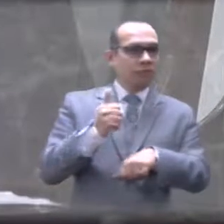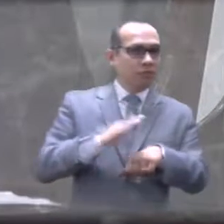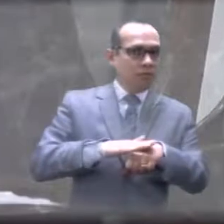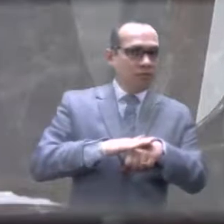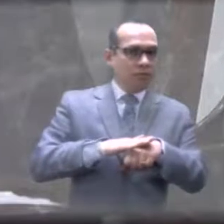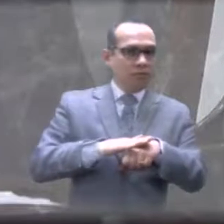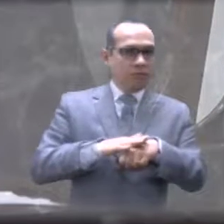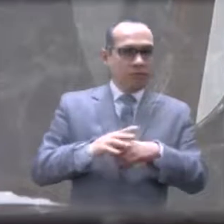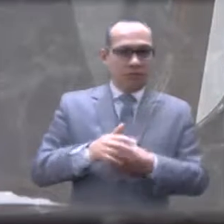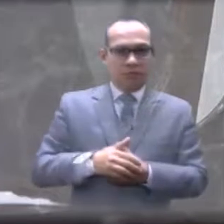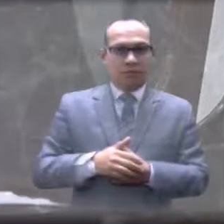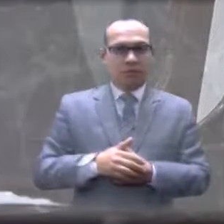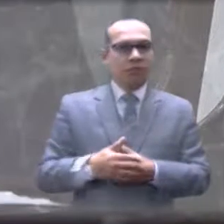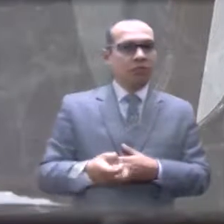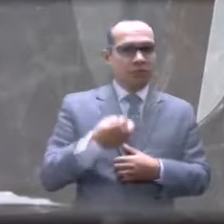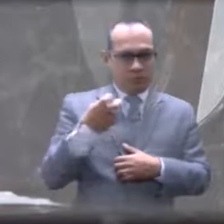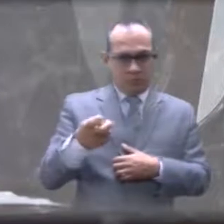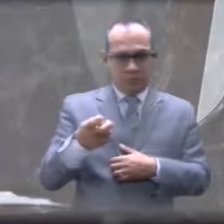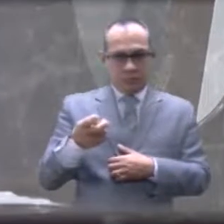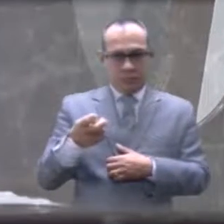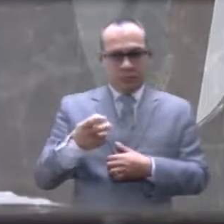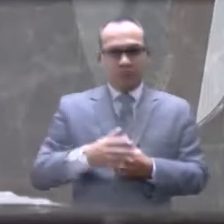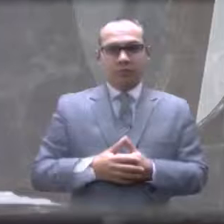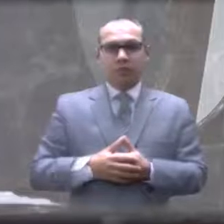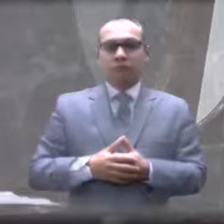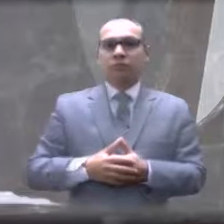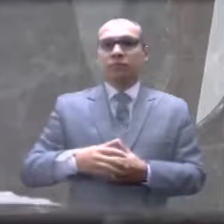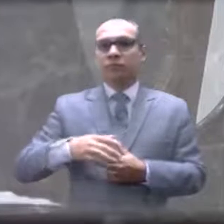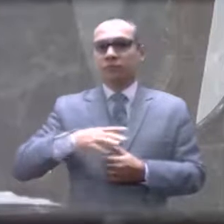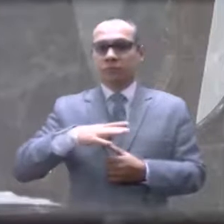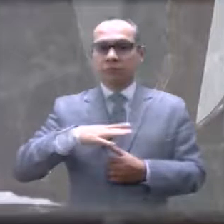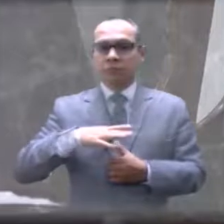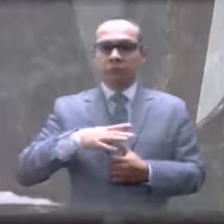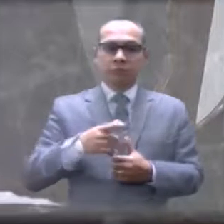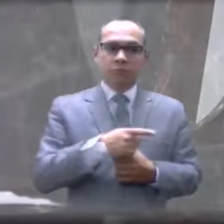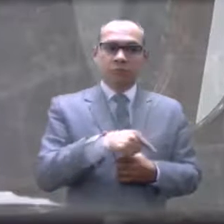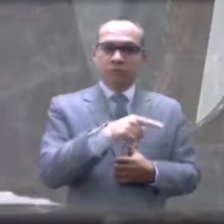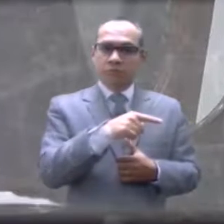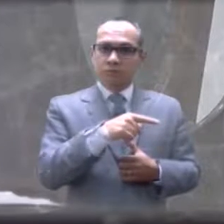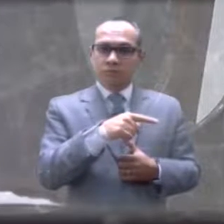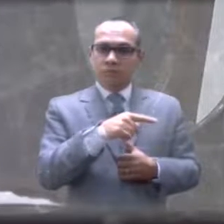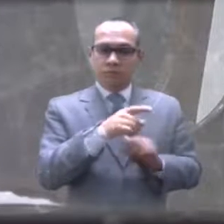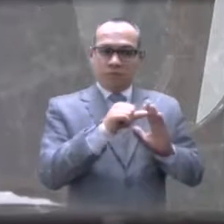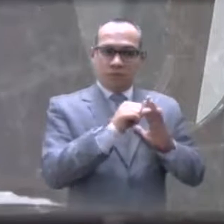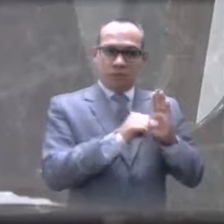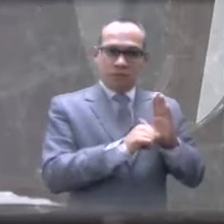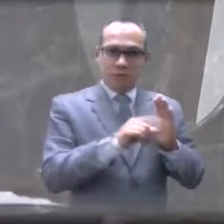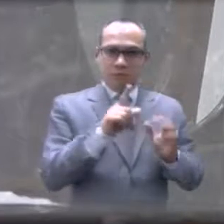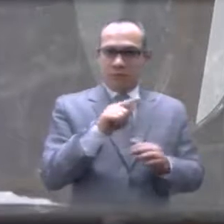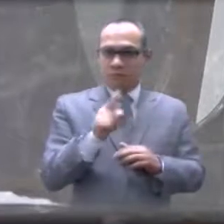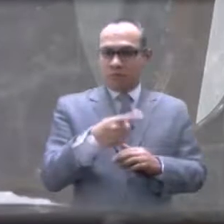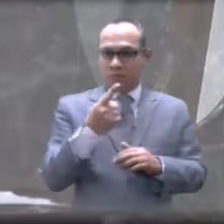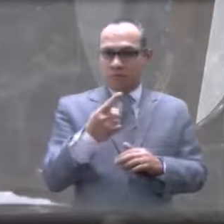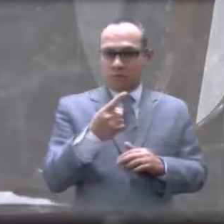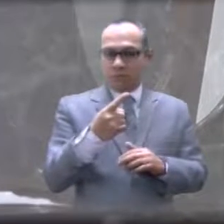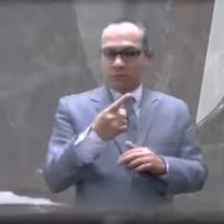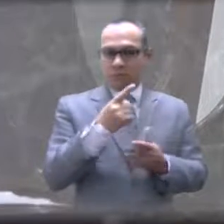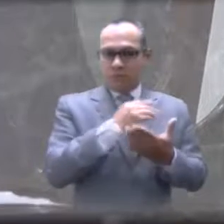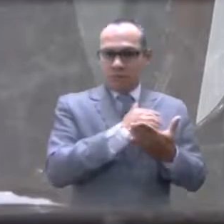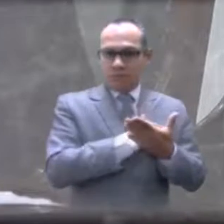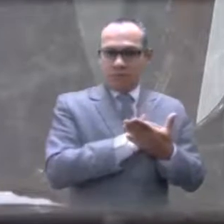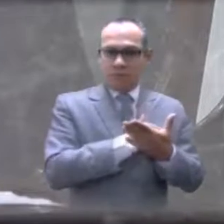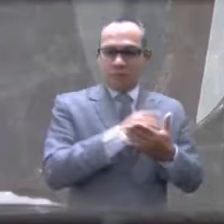Por consiguiente, en ejercicio de la facultad que le confieren los artículos 71, fracción